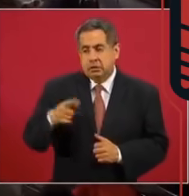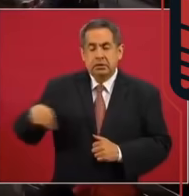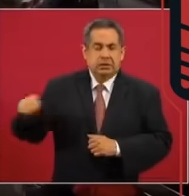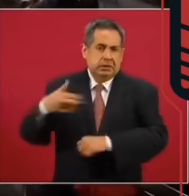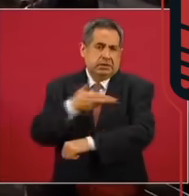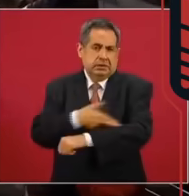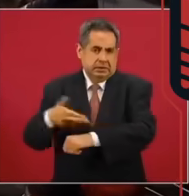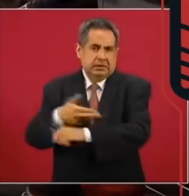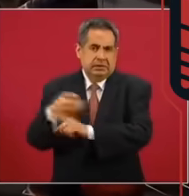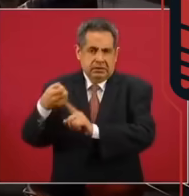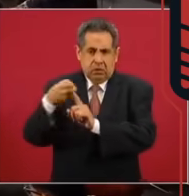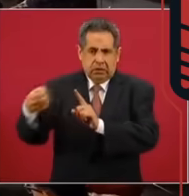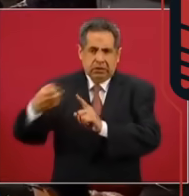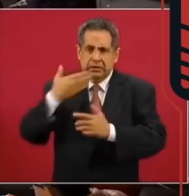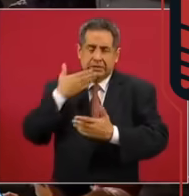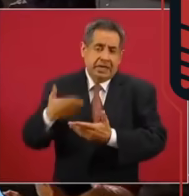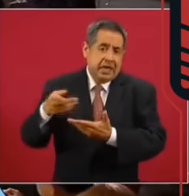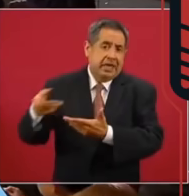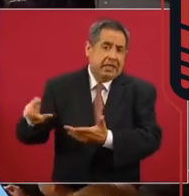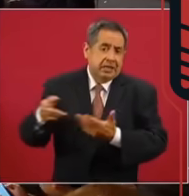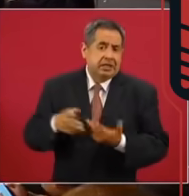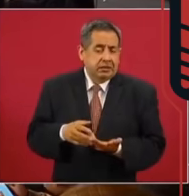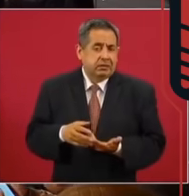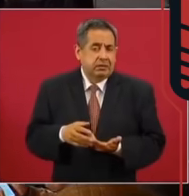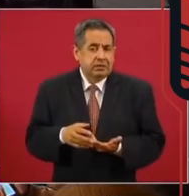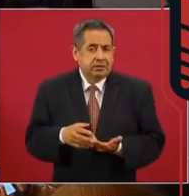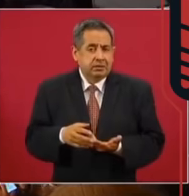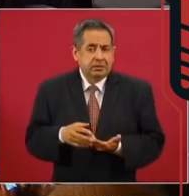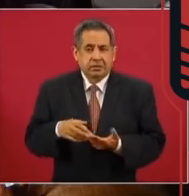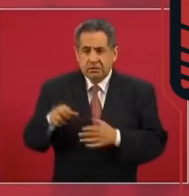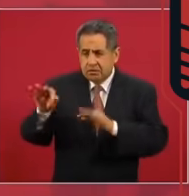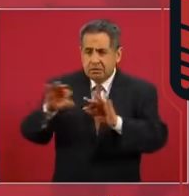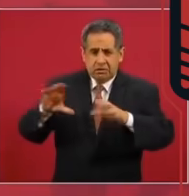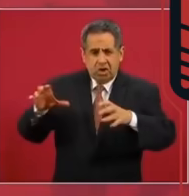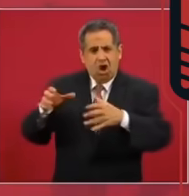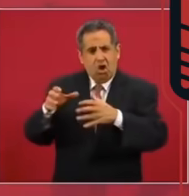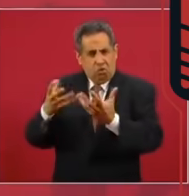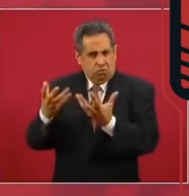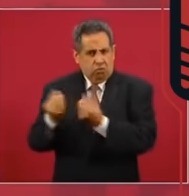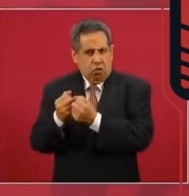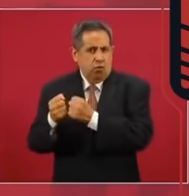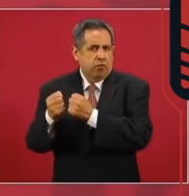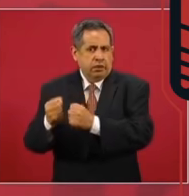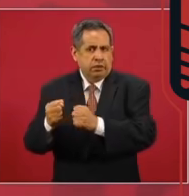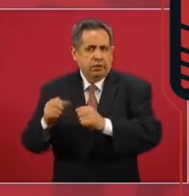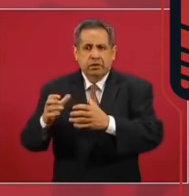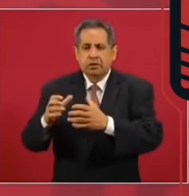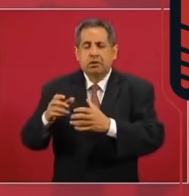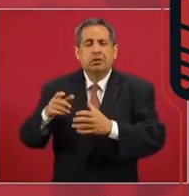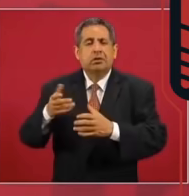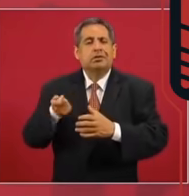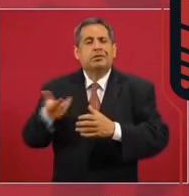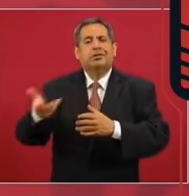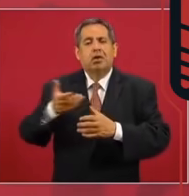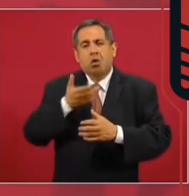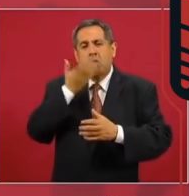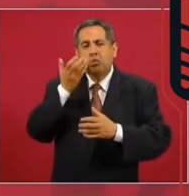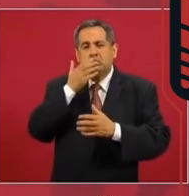articulen, que terminen de formar ya el bloque conservador,